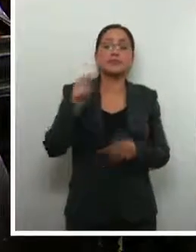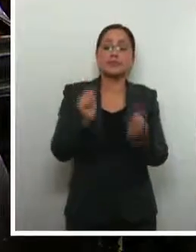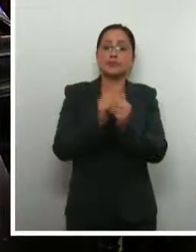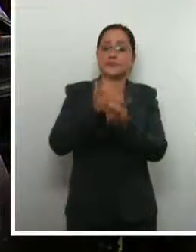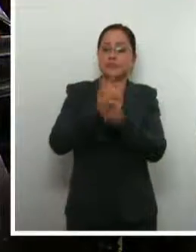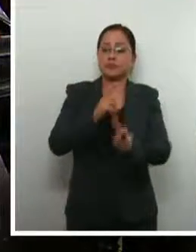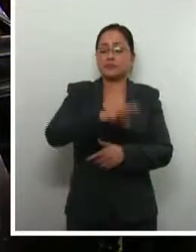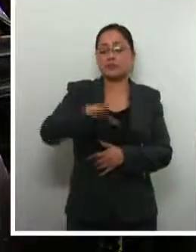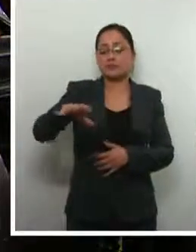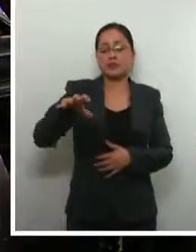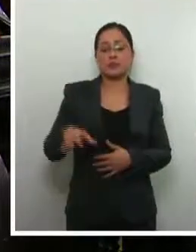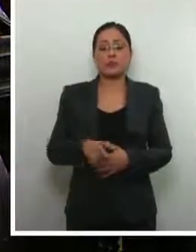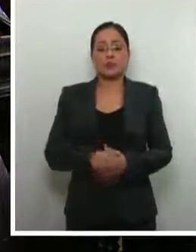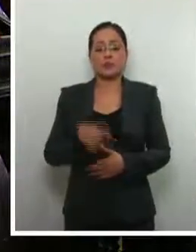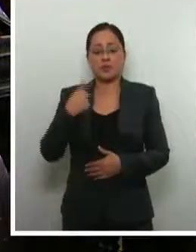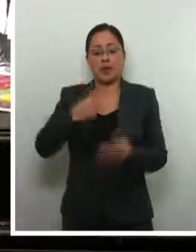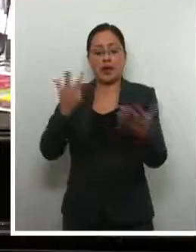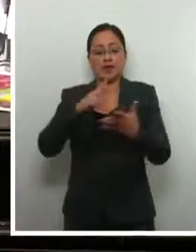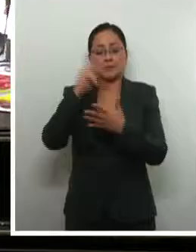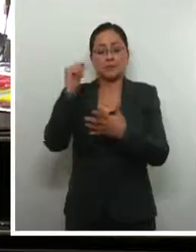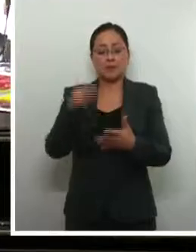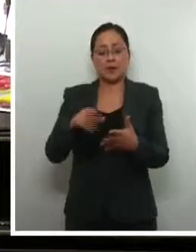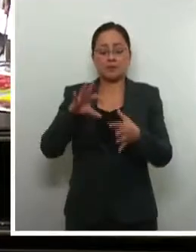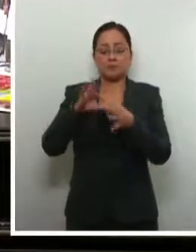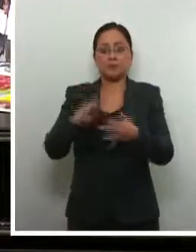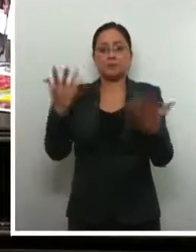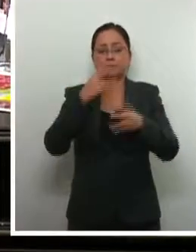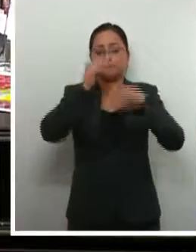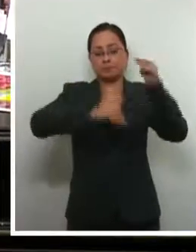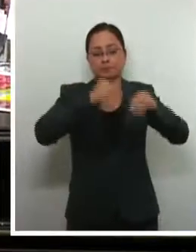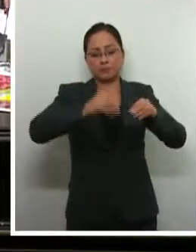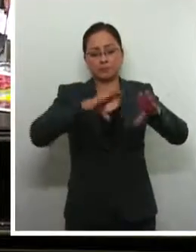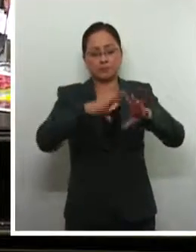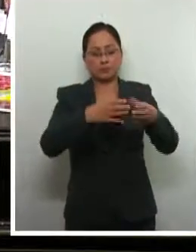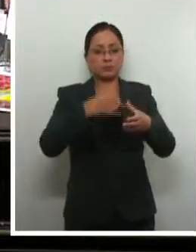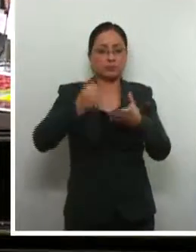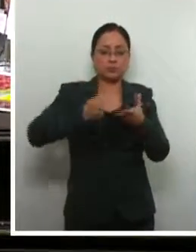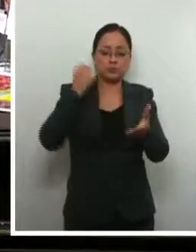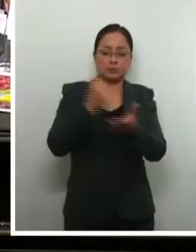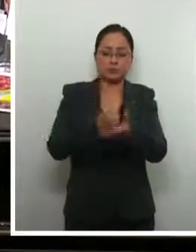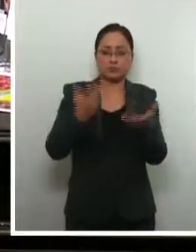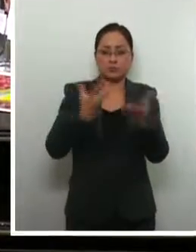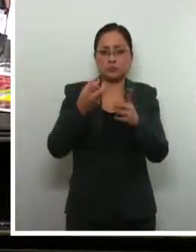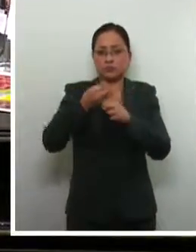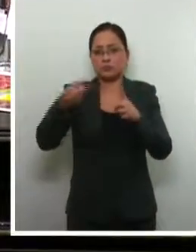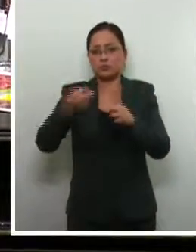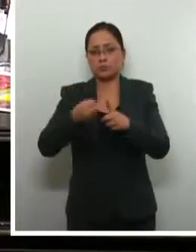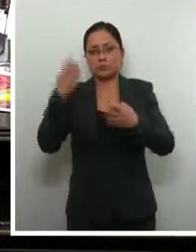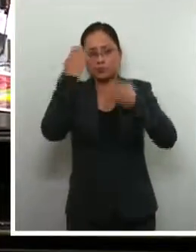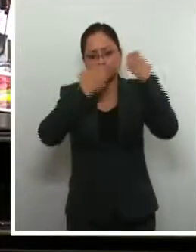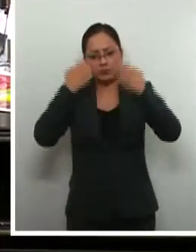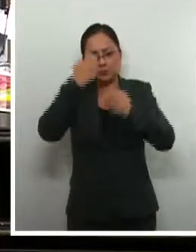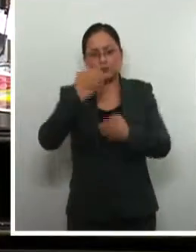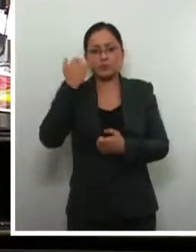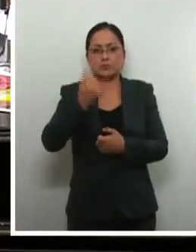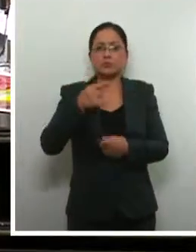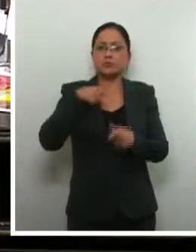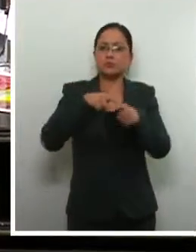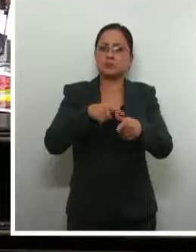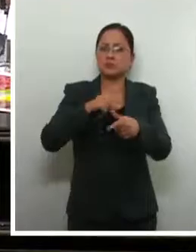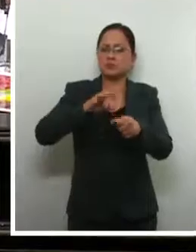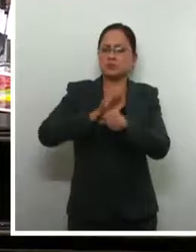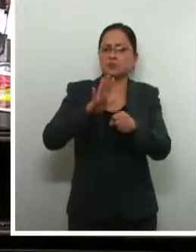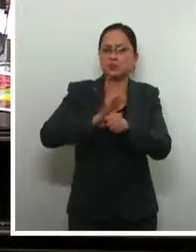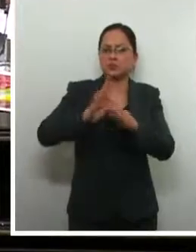democrática en el proceso de planeación, elaboración, aprobación, gestión, evaluación y control de